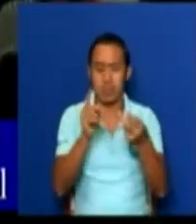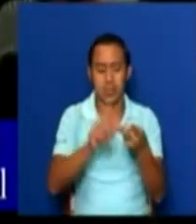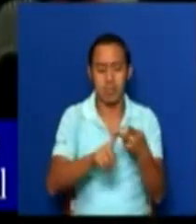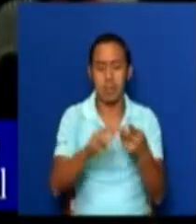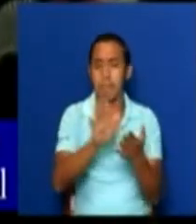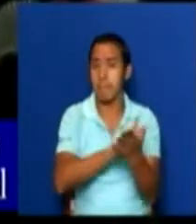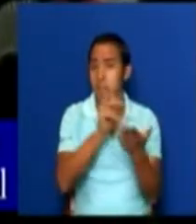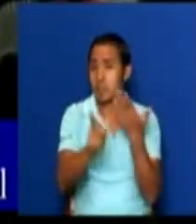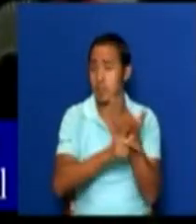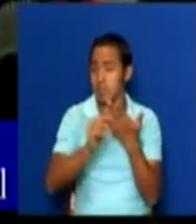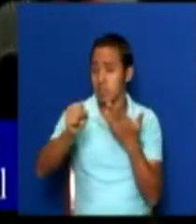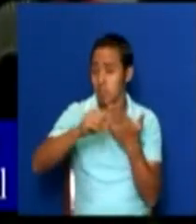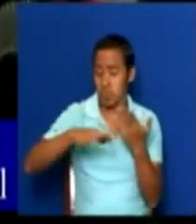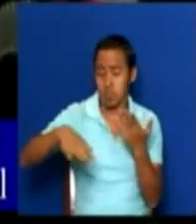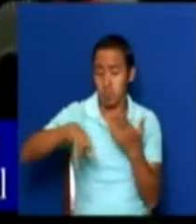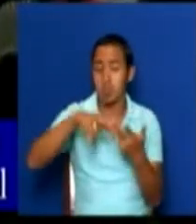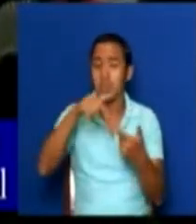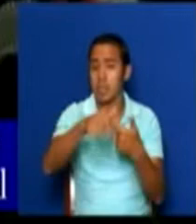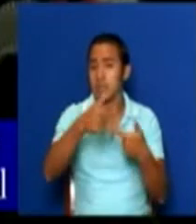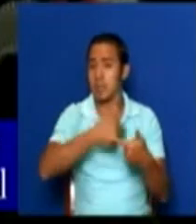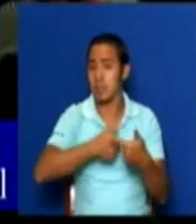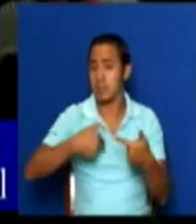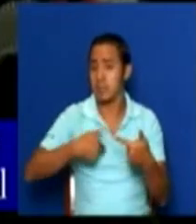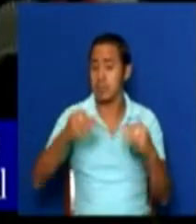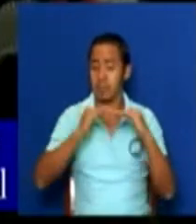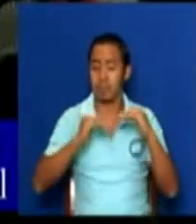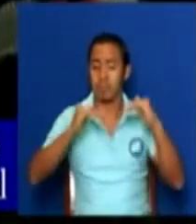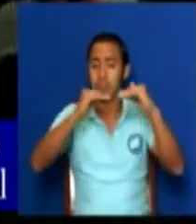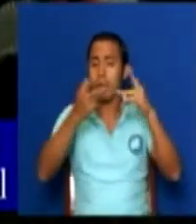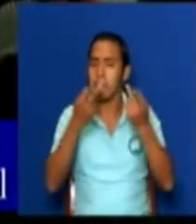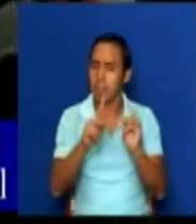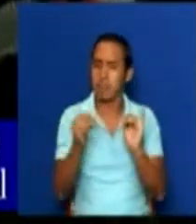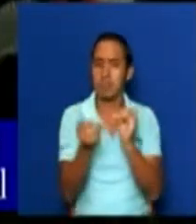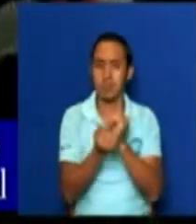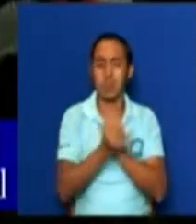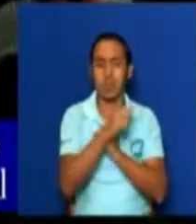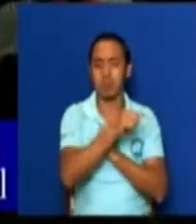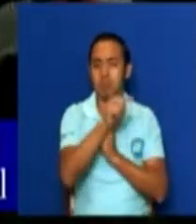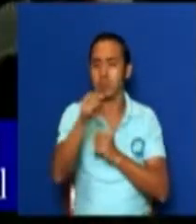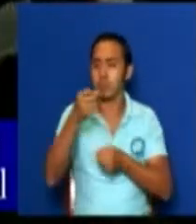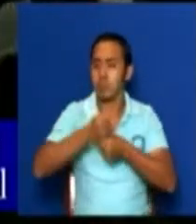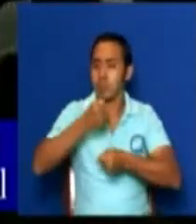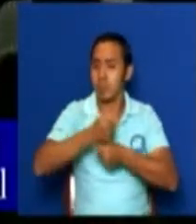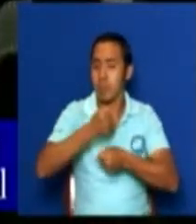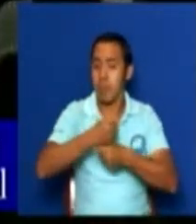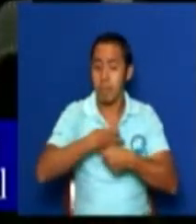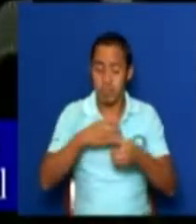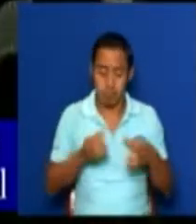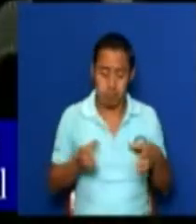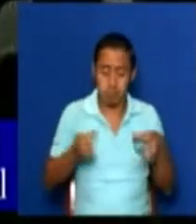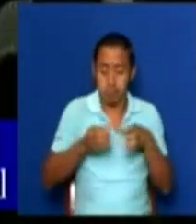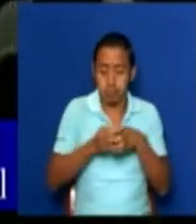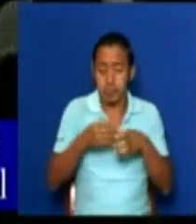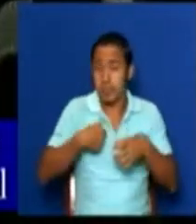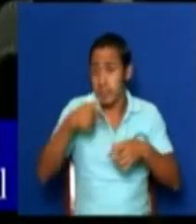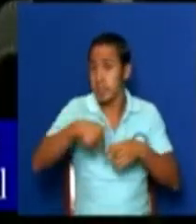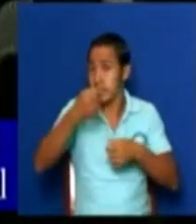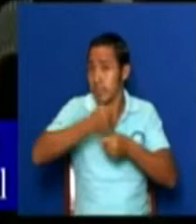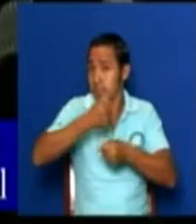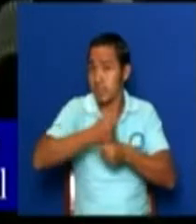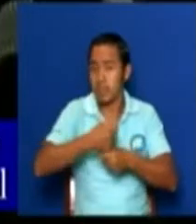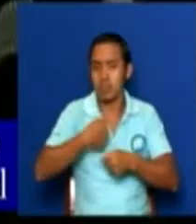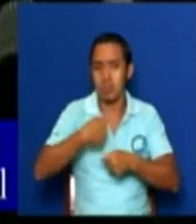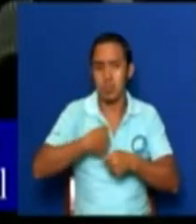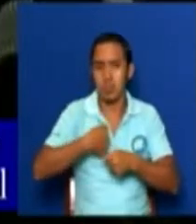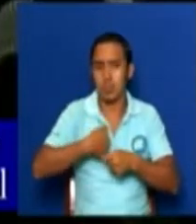sociales para construir esta equidad. Pero también nosotros debemos de trabajar en nuestras comunidades. Yo trabajo